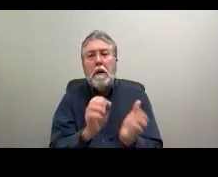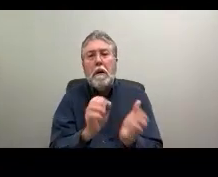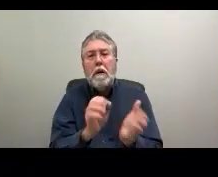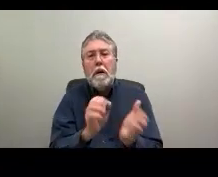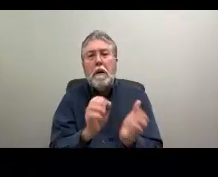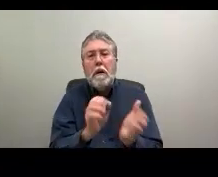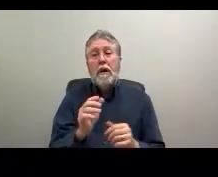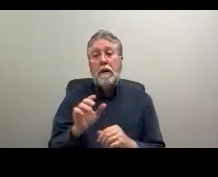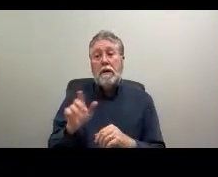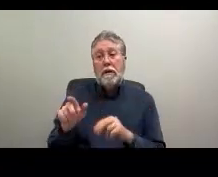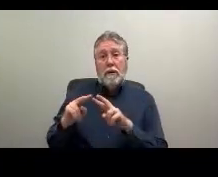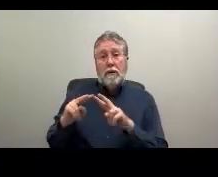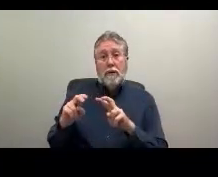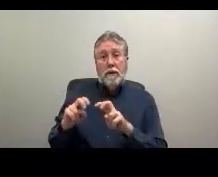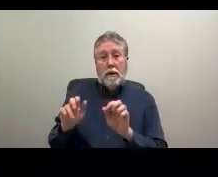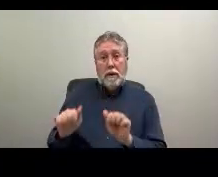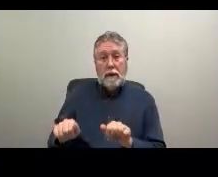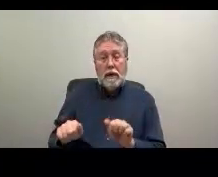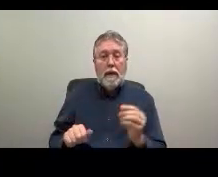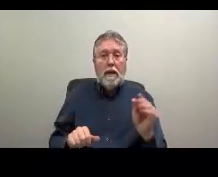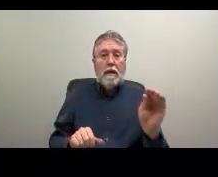dijimos antes.